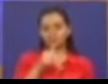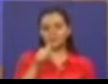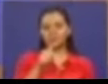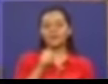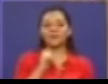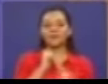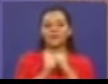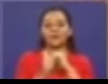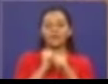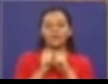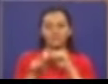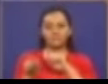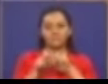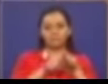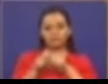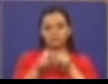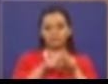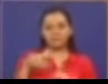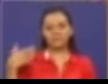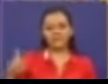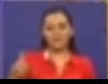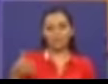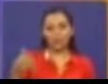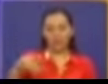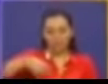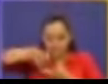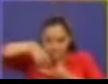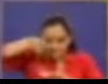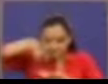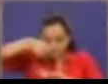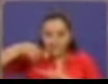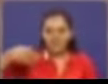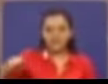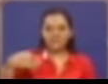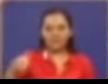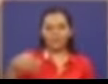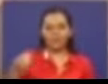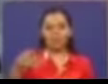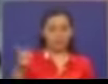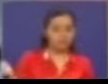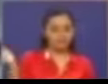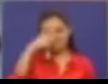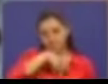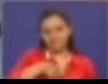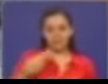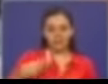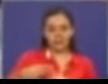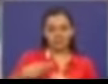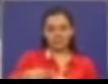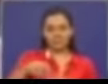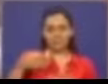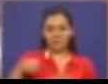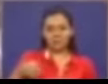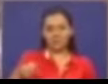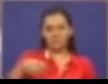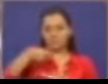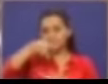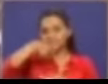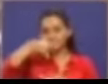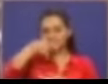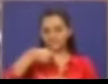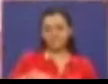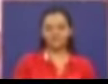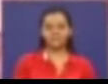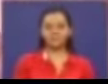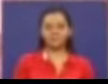Campeonato Mundial del Encebollado, compañeros. Todos a participar del Campeonato Mundial del Encebollado,